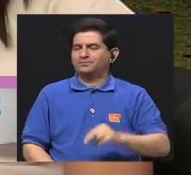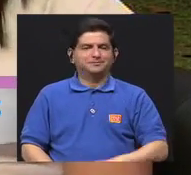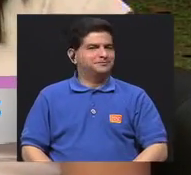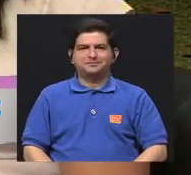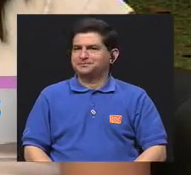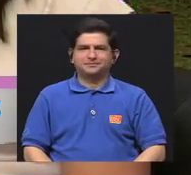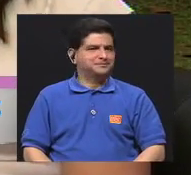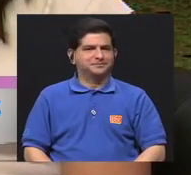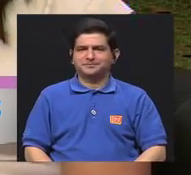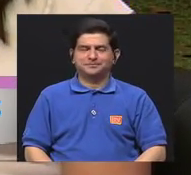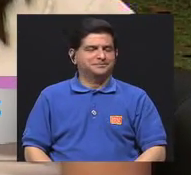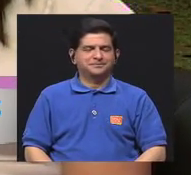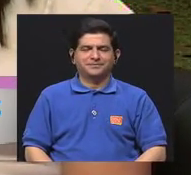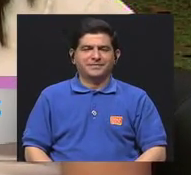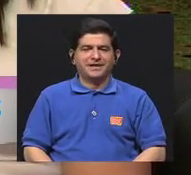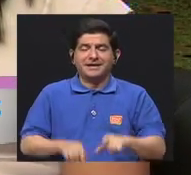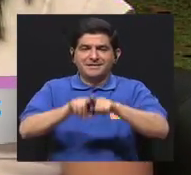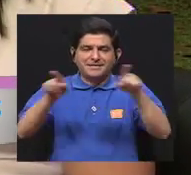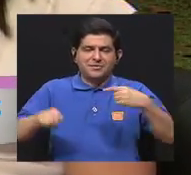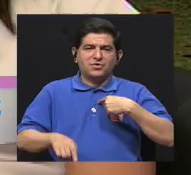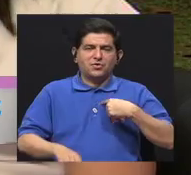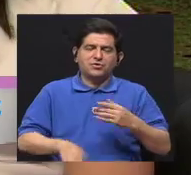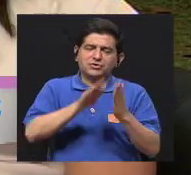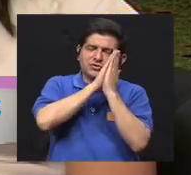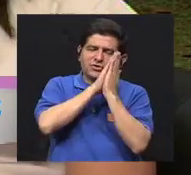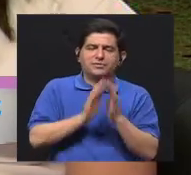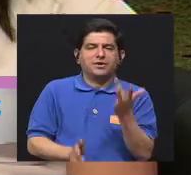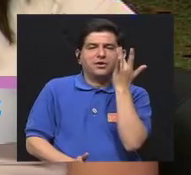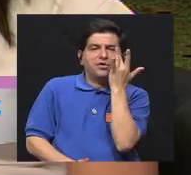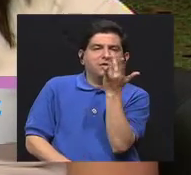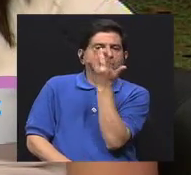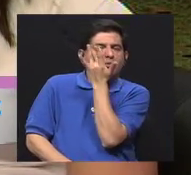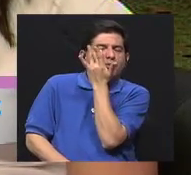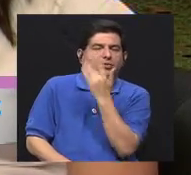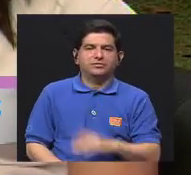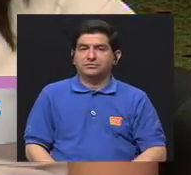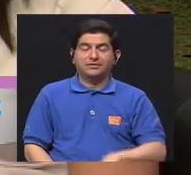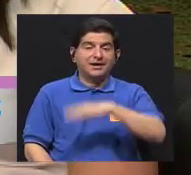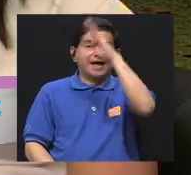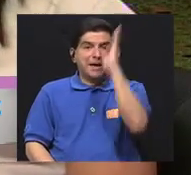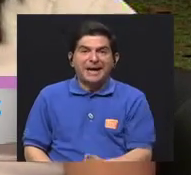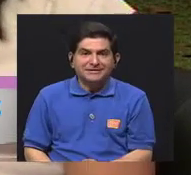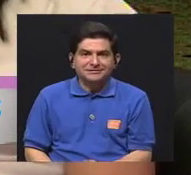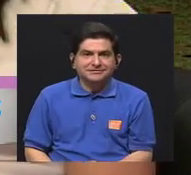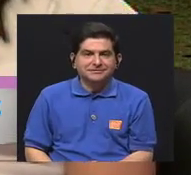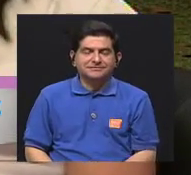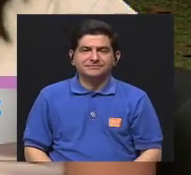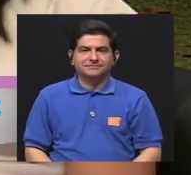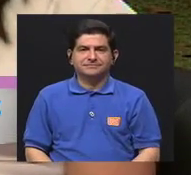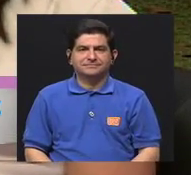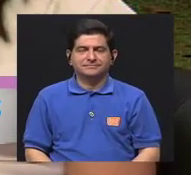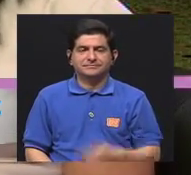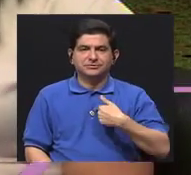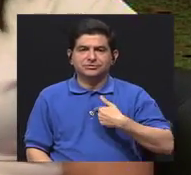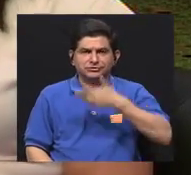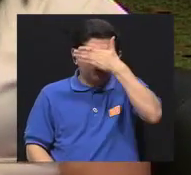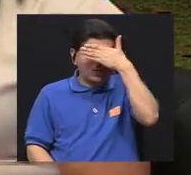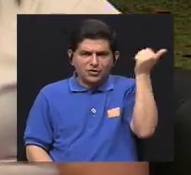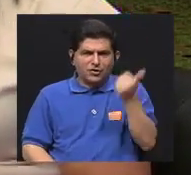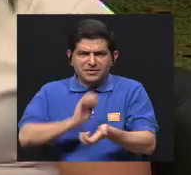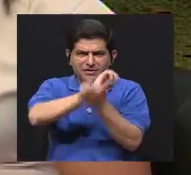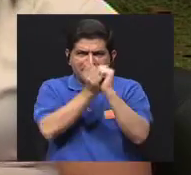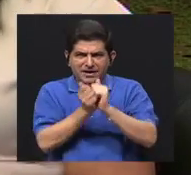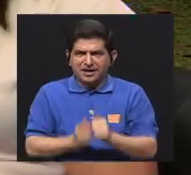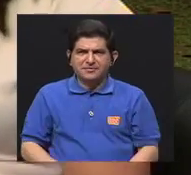forma. No debería dormir con lentes de contacto puestos, jamás. No debería olvidar cambiar